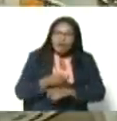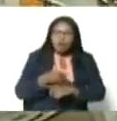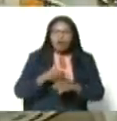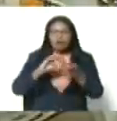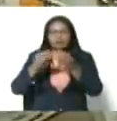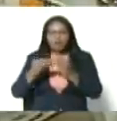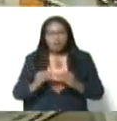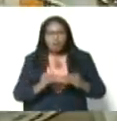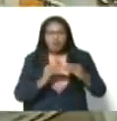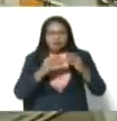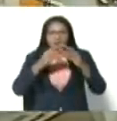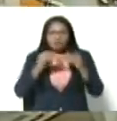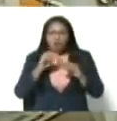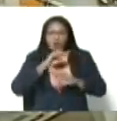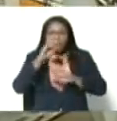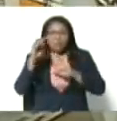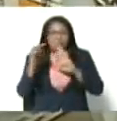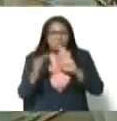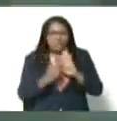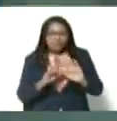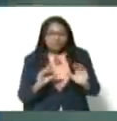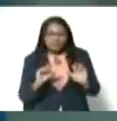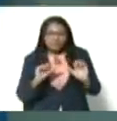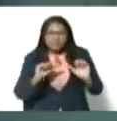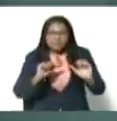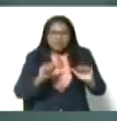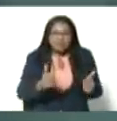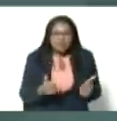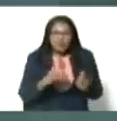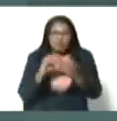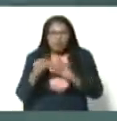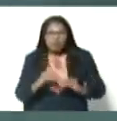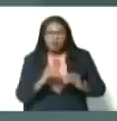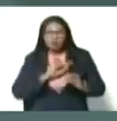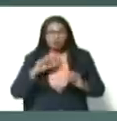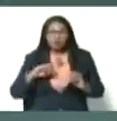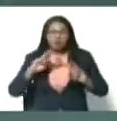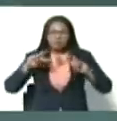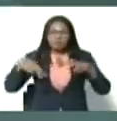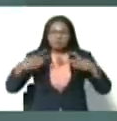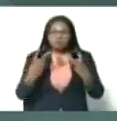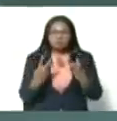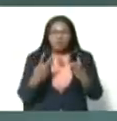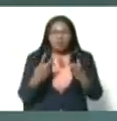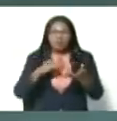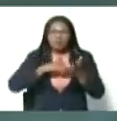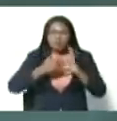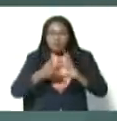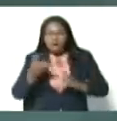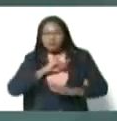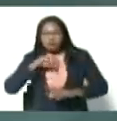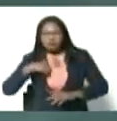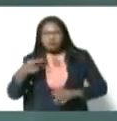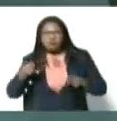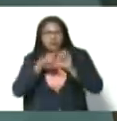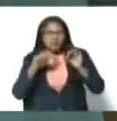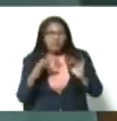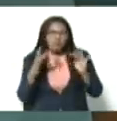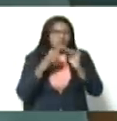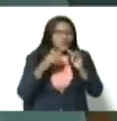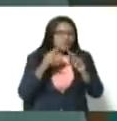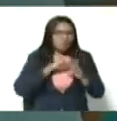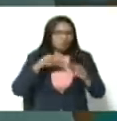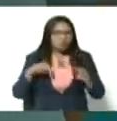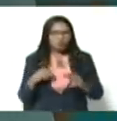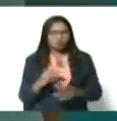intervenir completamente al 100% de estos equipos, renovarlos y aplicar la tecnología que tenemos, los conocimientos que